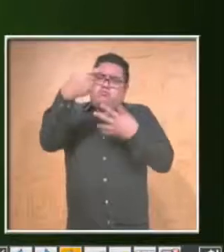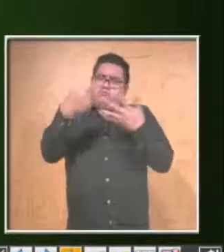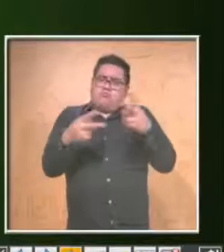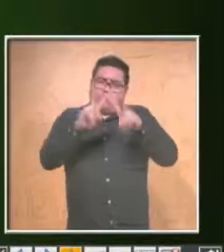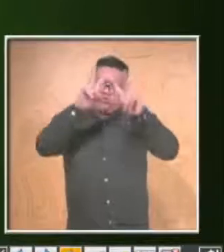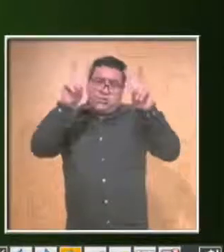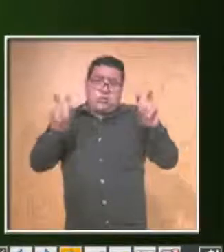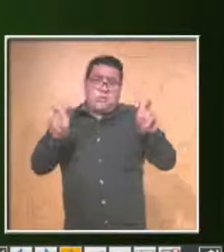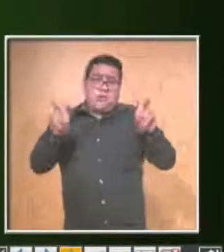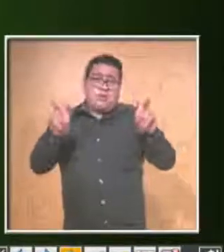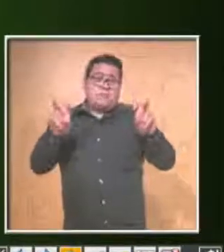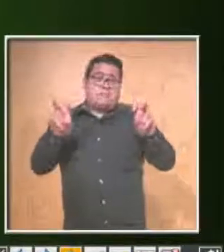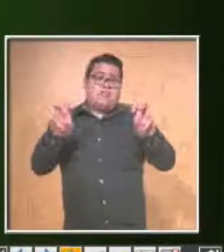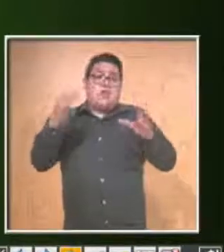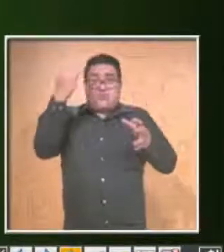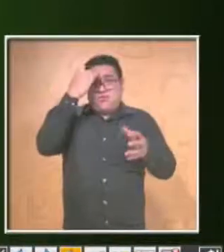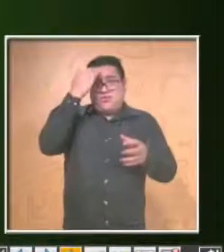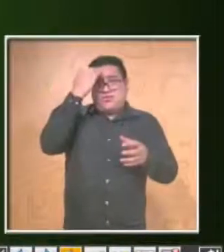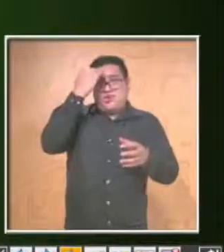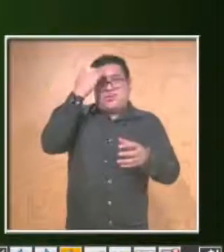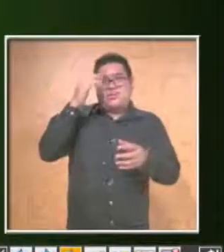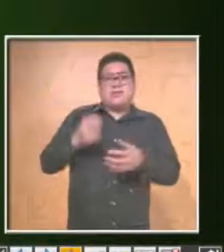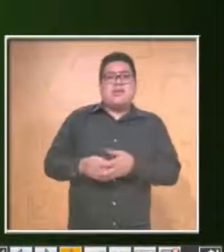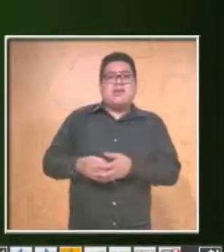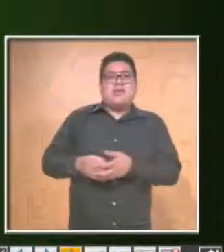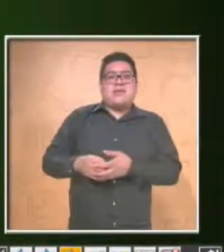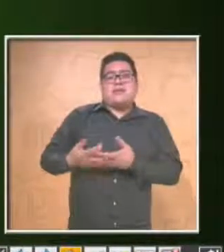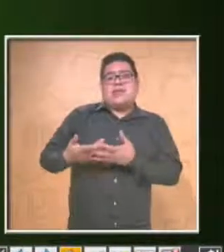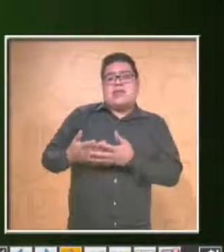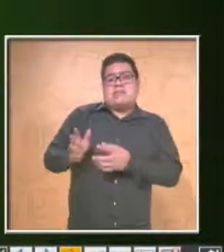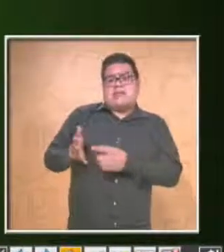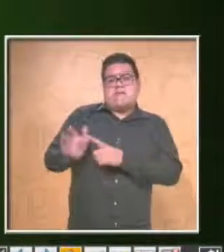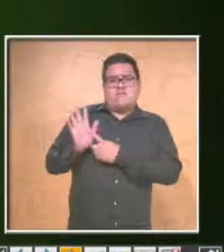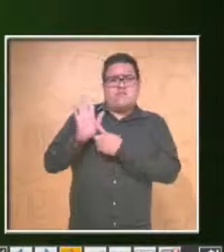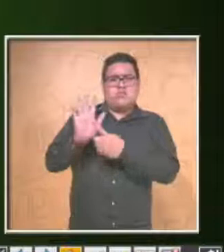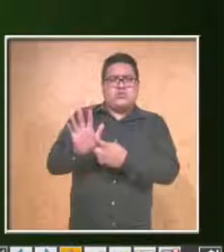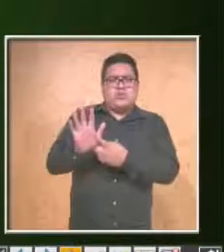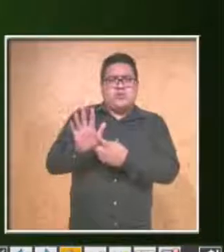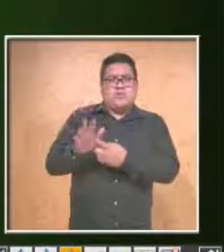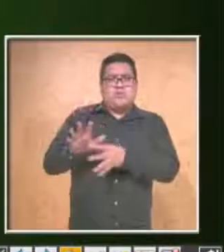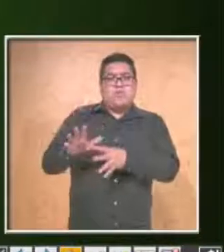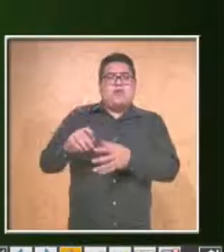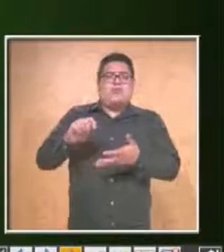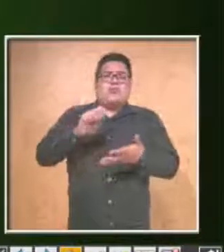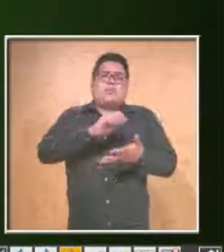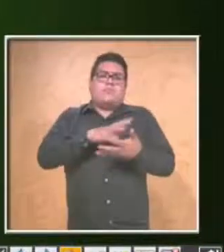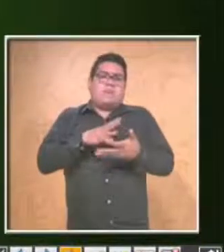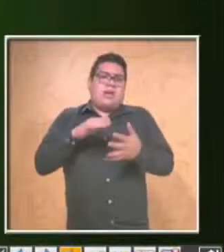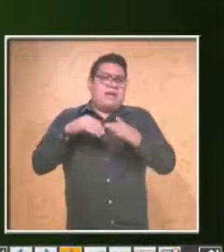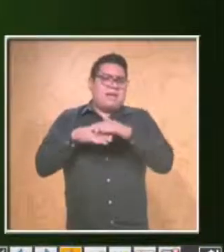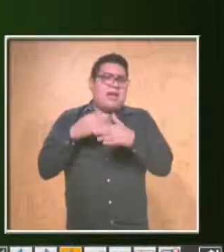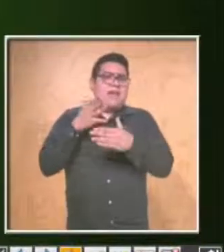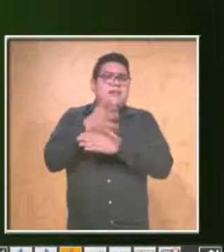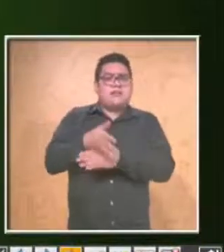se manejan en la guía que te entregaron cuando te inscribiste para el examen de ingreso a educación media